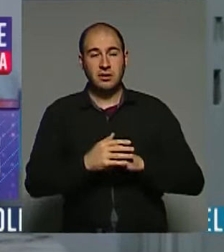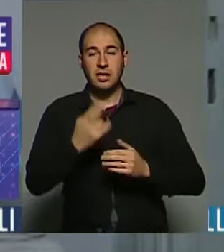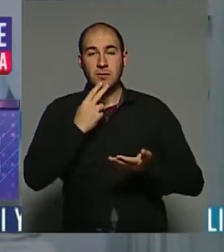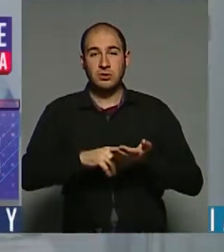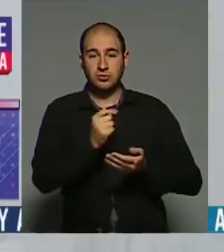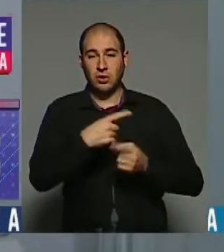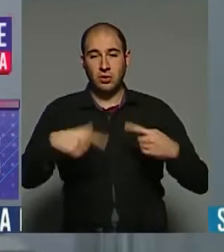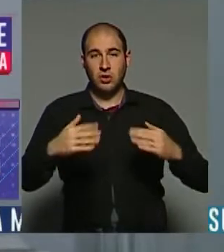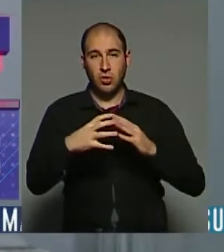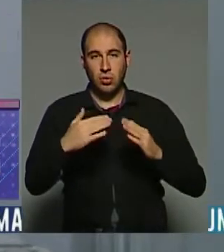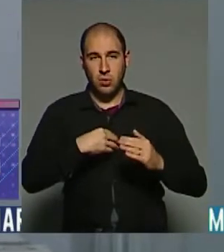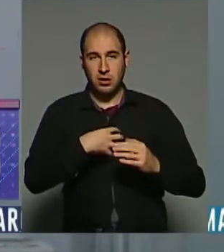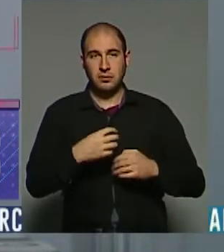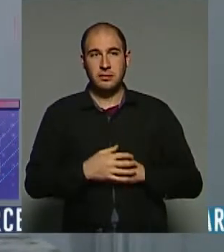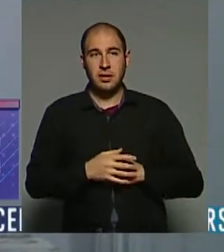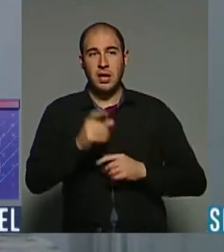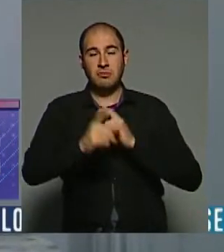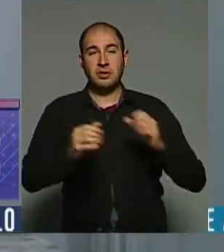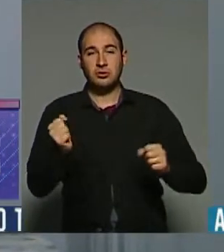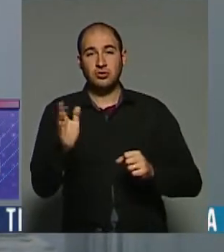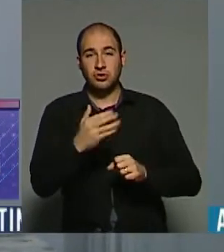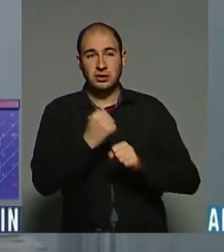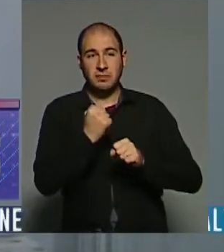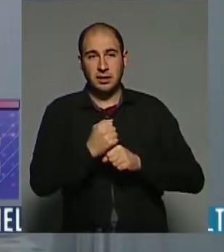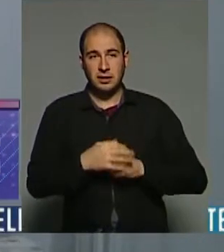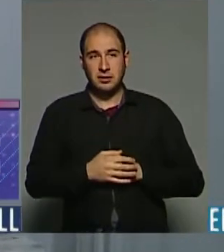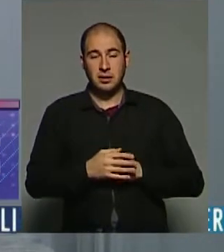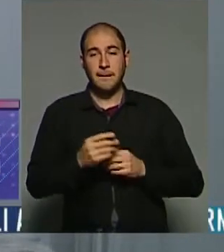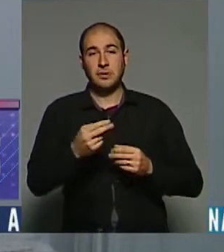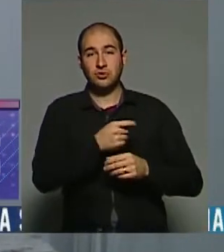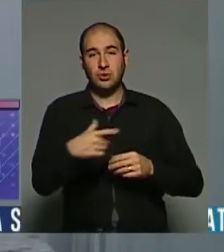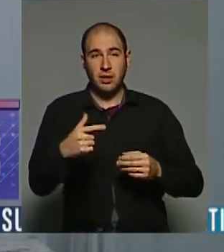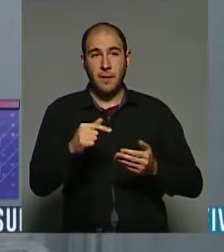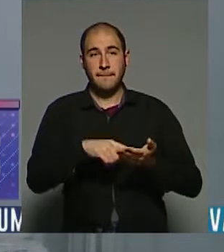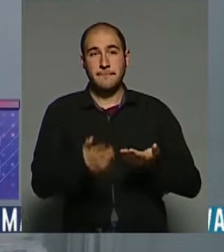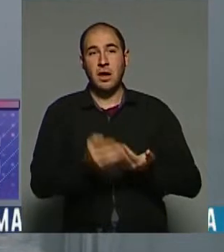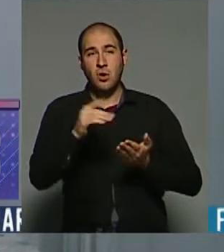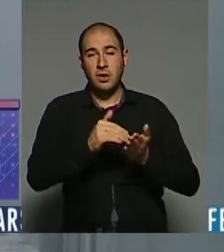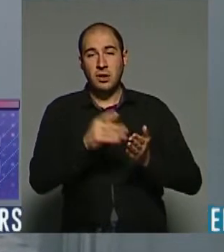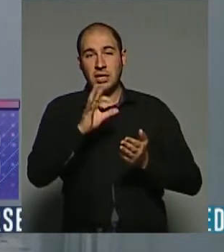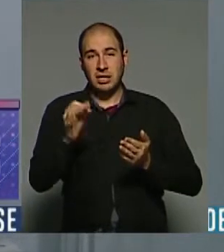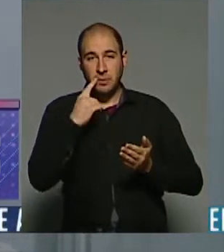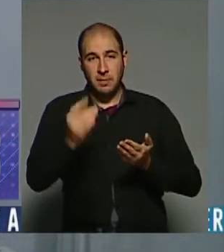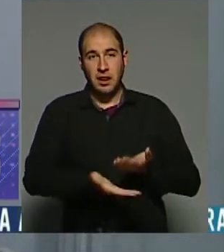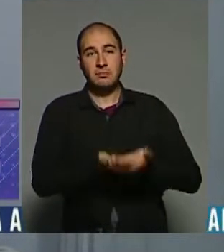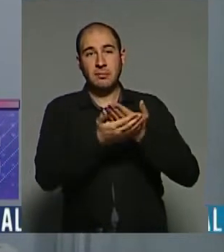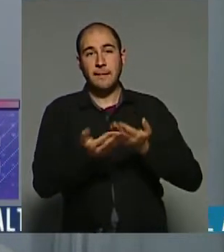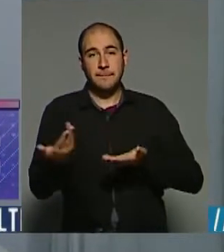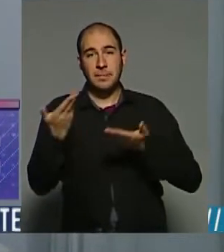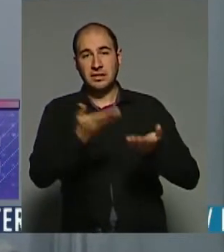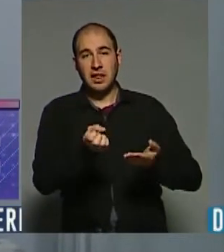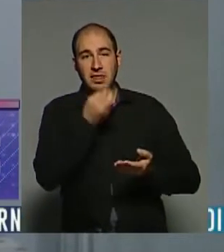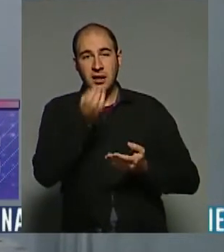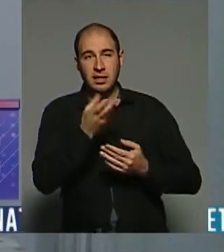ganancias y bienes personales. Y todos los empleados que tengan una remuneración bruta mayor a 1.500.000 tienen que presentar